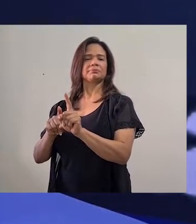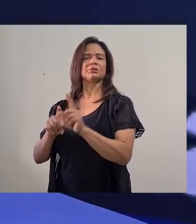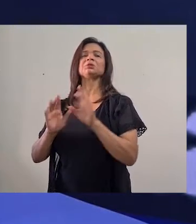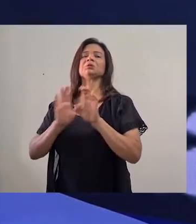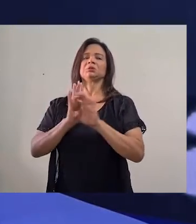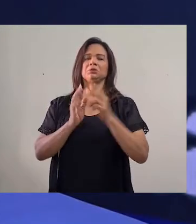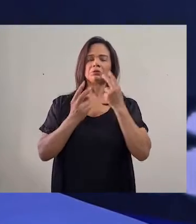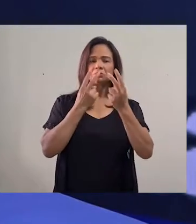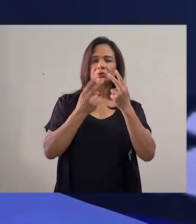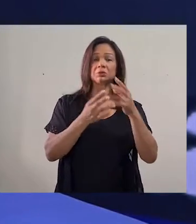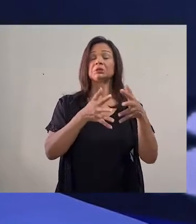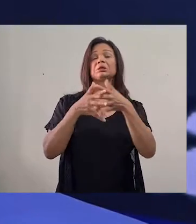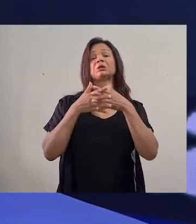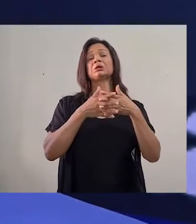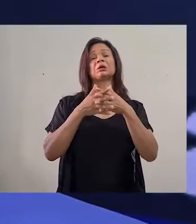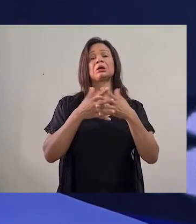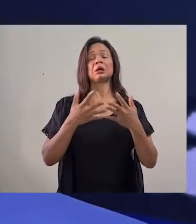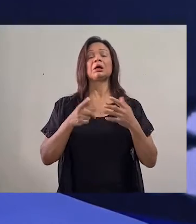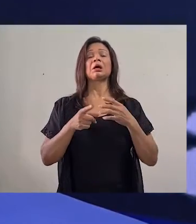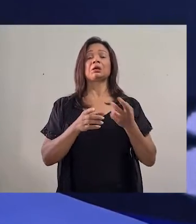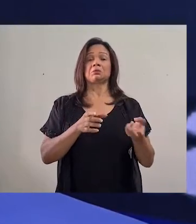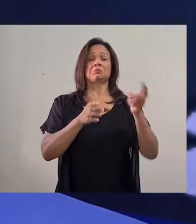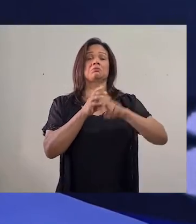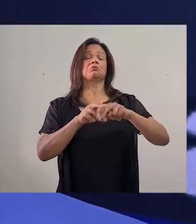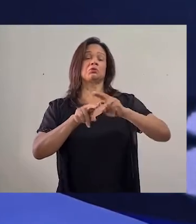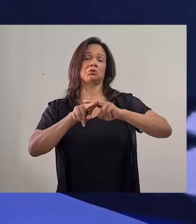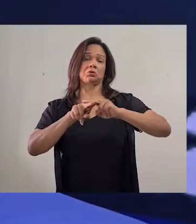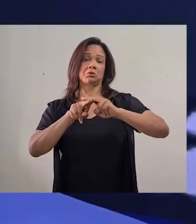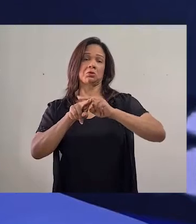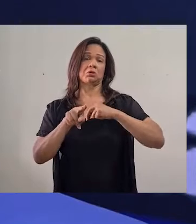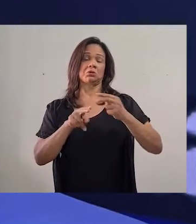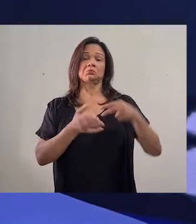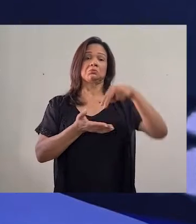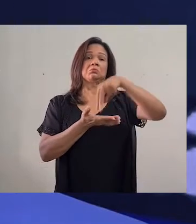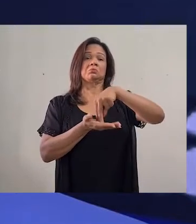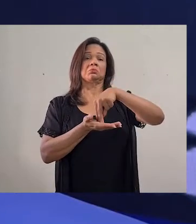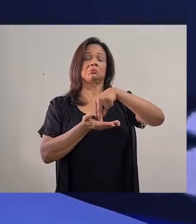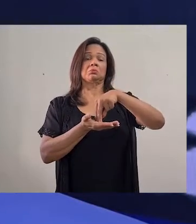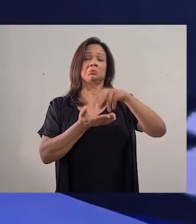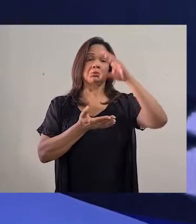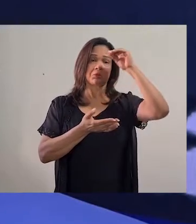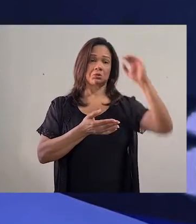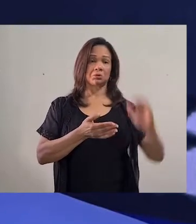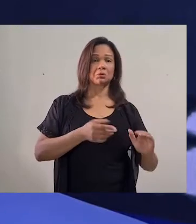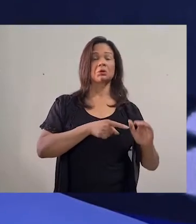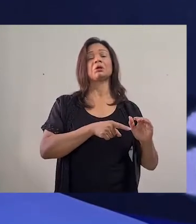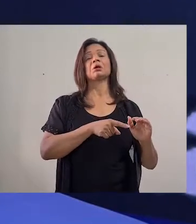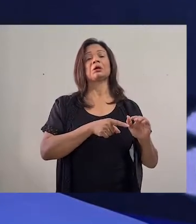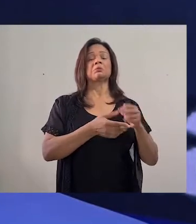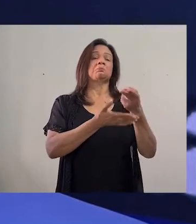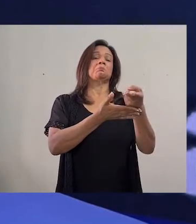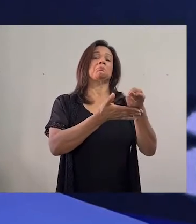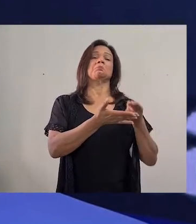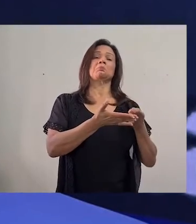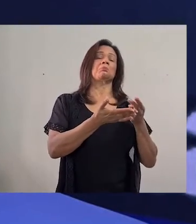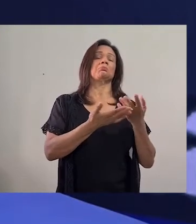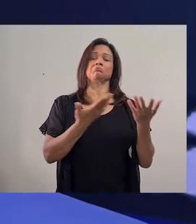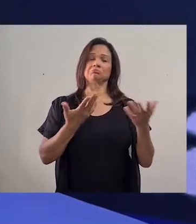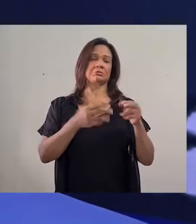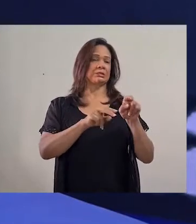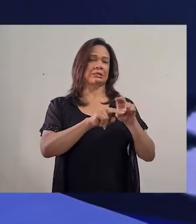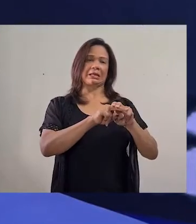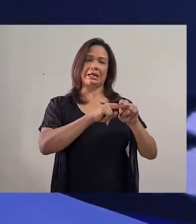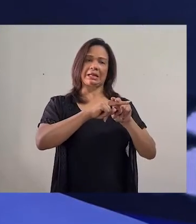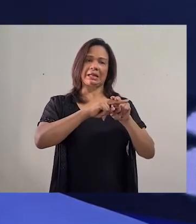le dé el paso. Por ejemplo, yo veía en Estados Unidos, me iba a montar en el tren y las personas se ponían de pie. El niño se sentaba y muchas veces hasta se